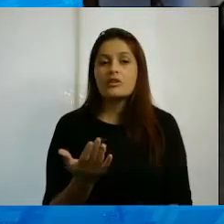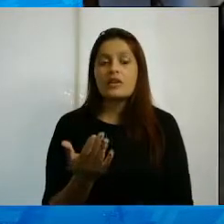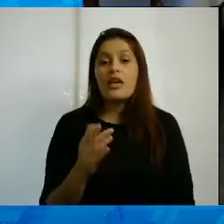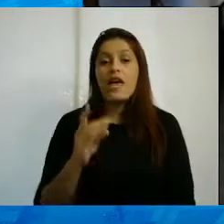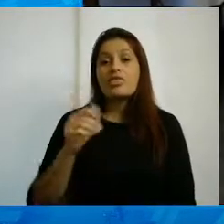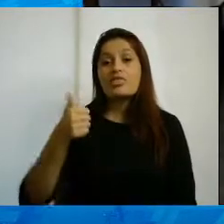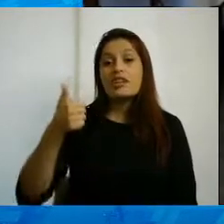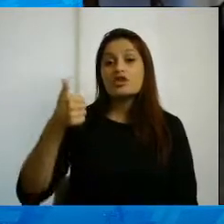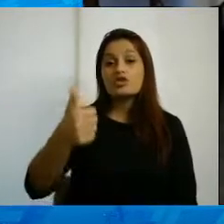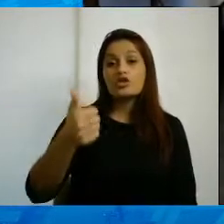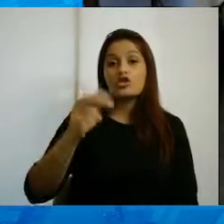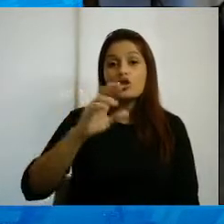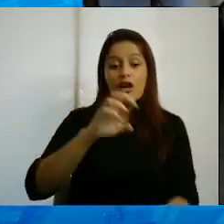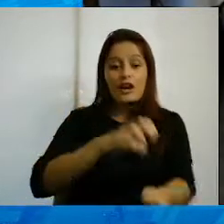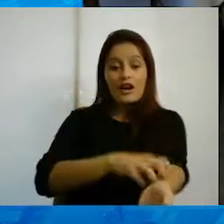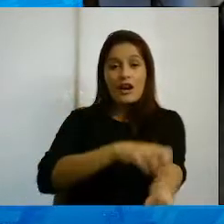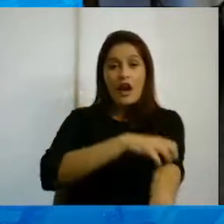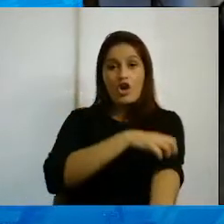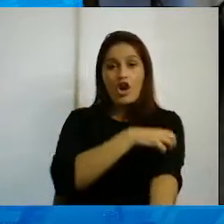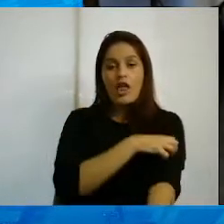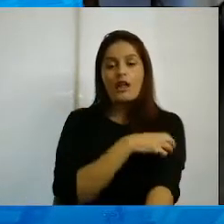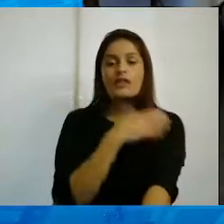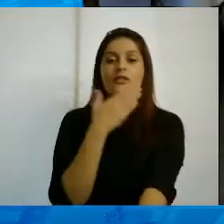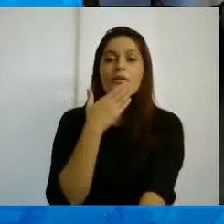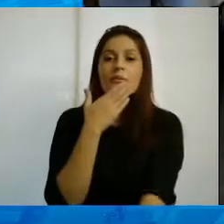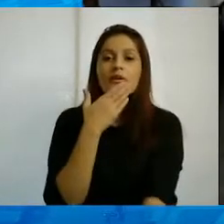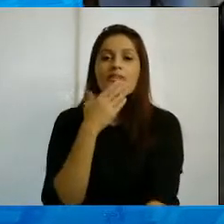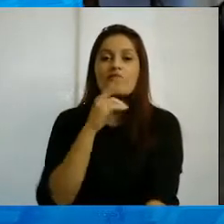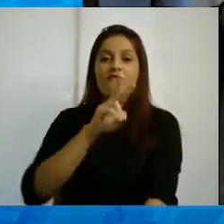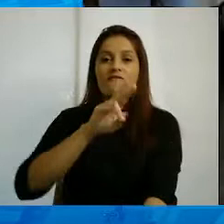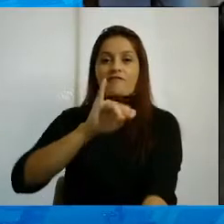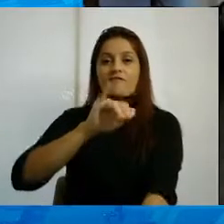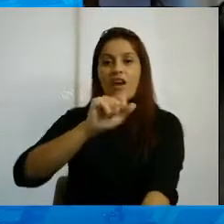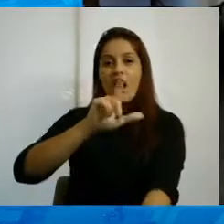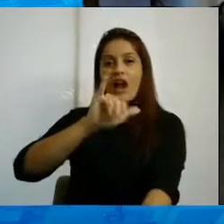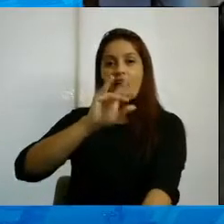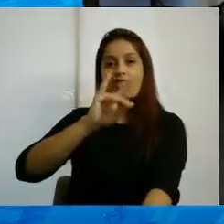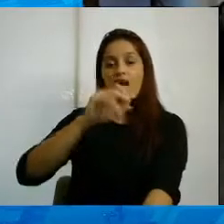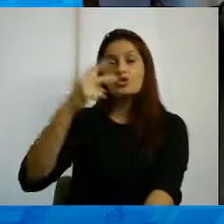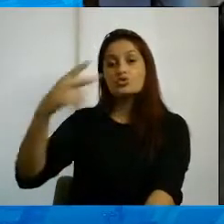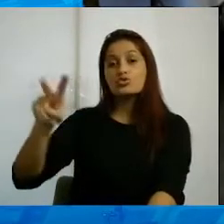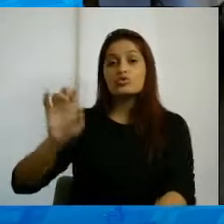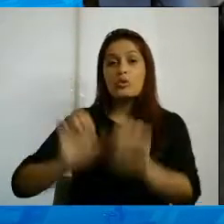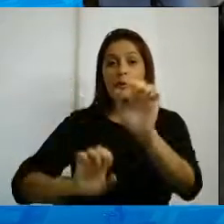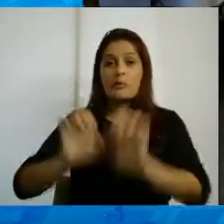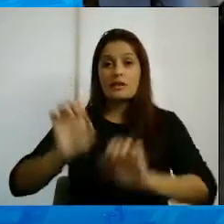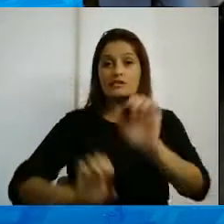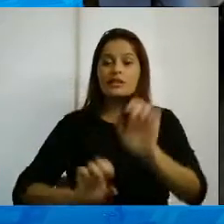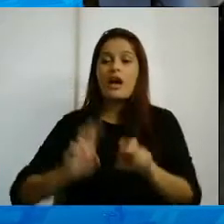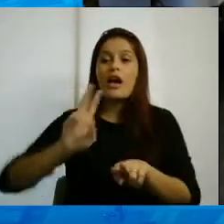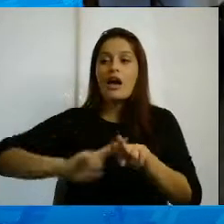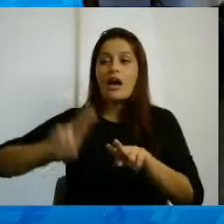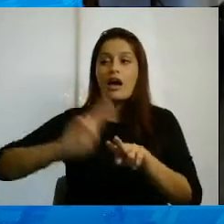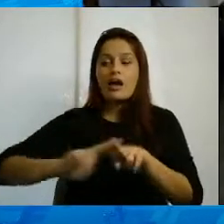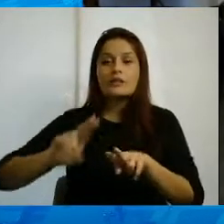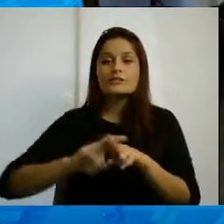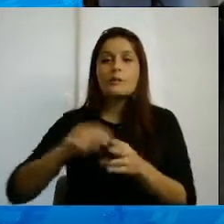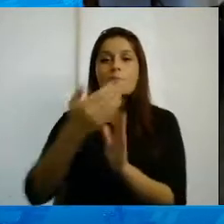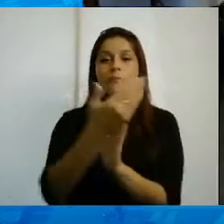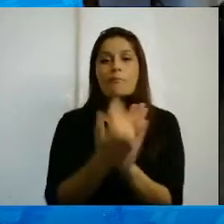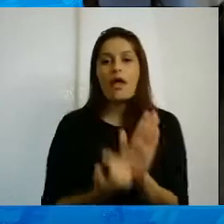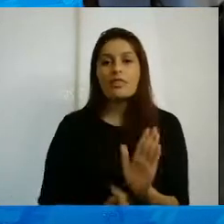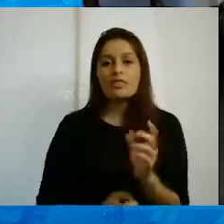dirección regional como el Vialidad y la empresa elaboraran un plan de